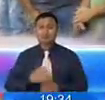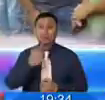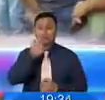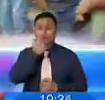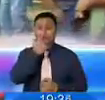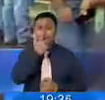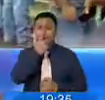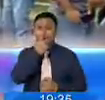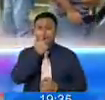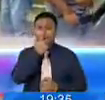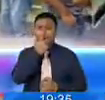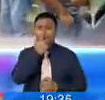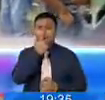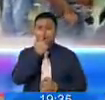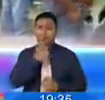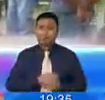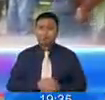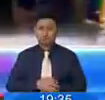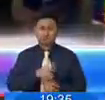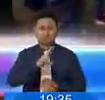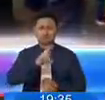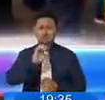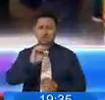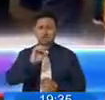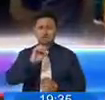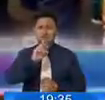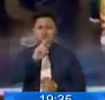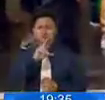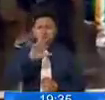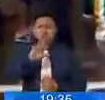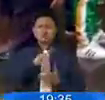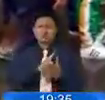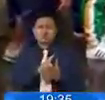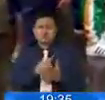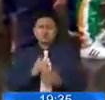cuerpo? Aproximadamente unos 20 a 25 minutos.